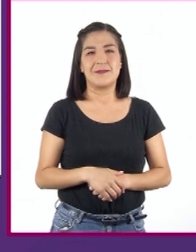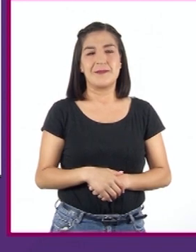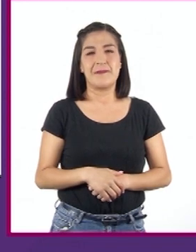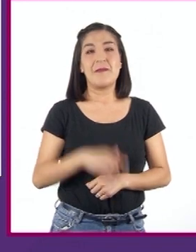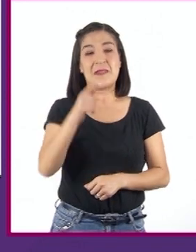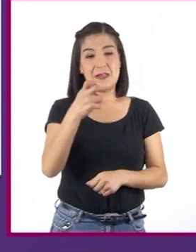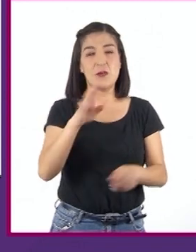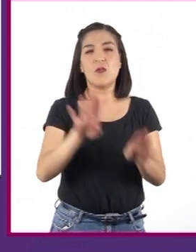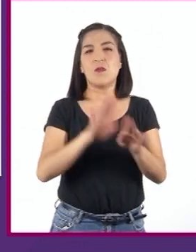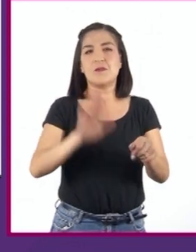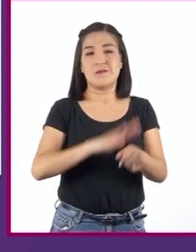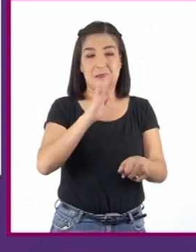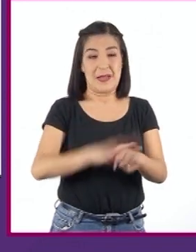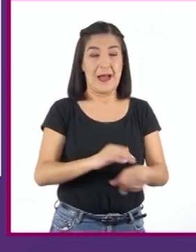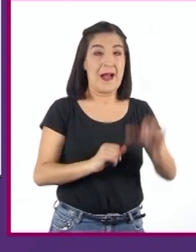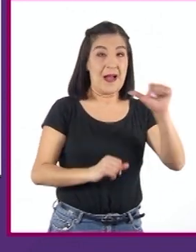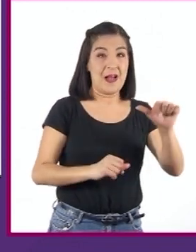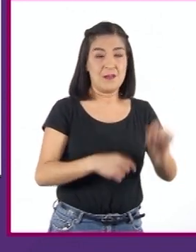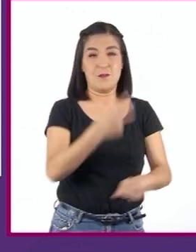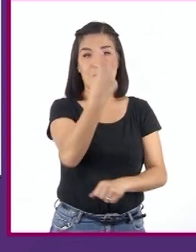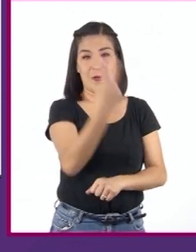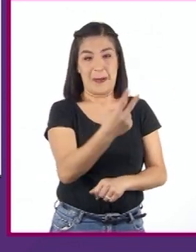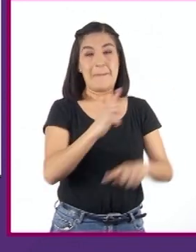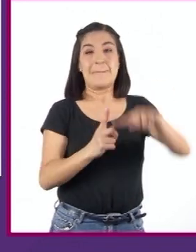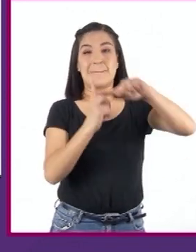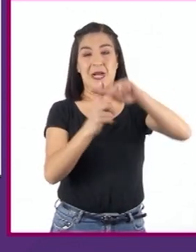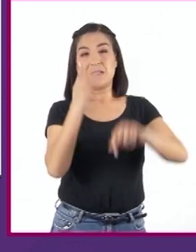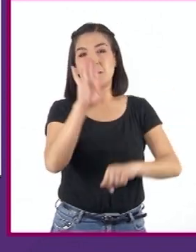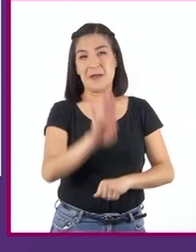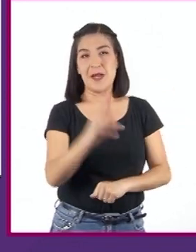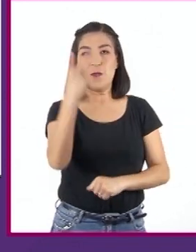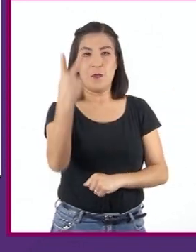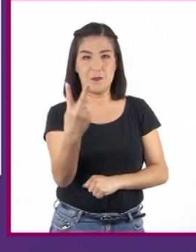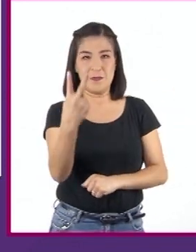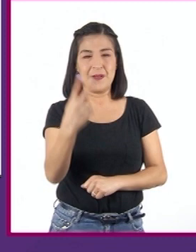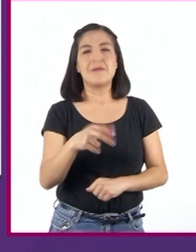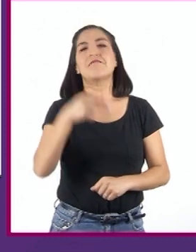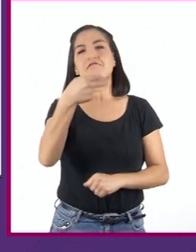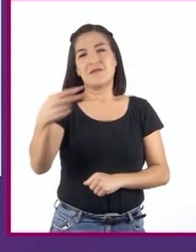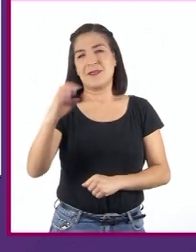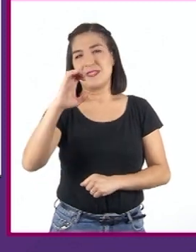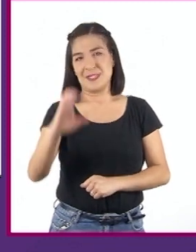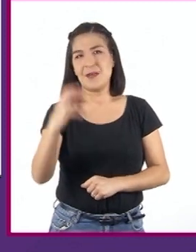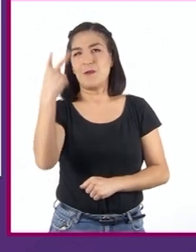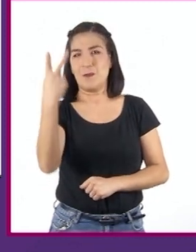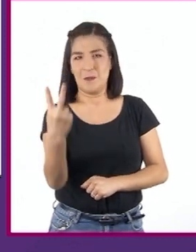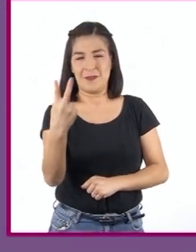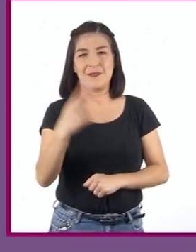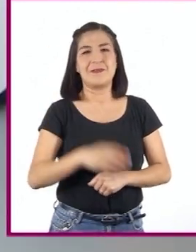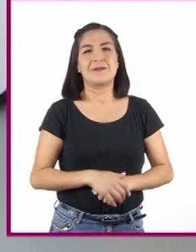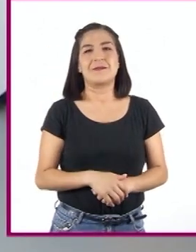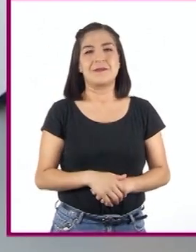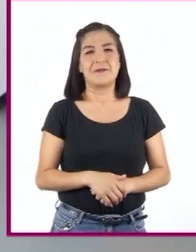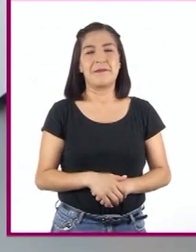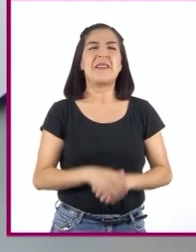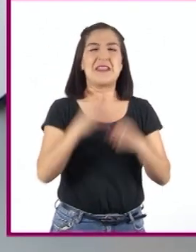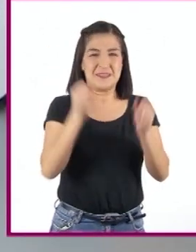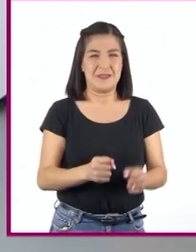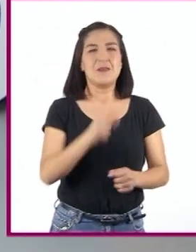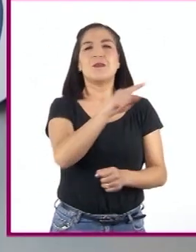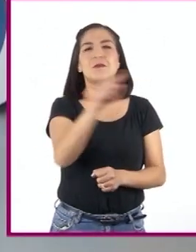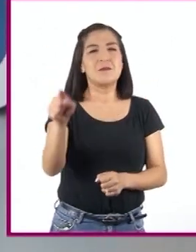se cumple que A al cuadrado más B al cuadrado es igual a C al cuadrado.